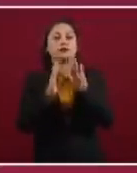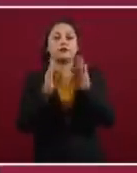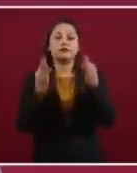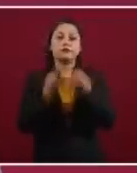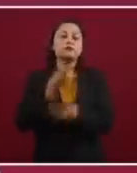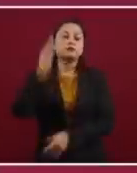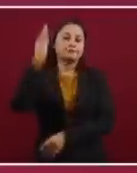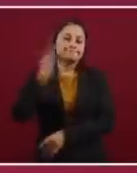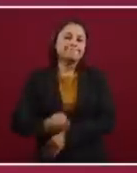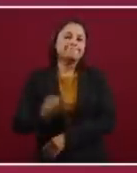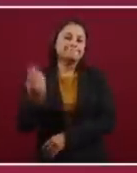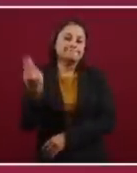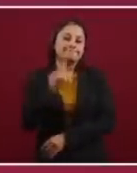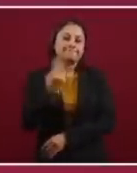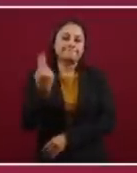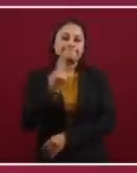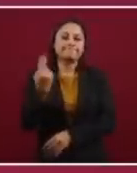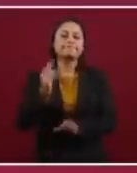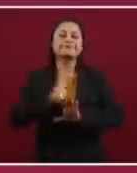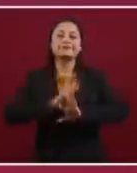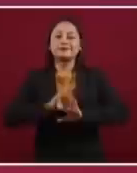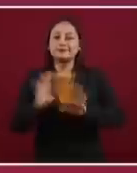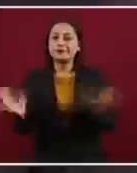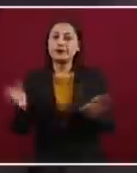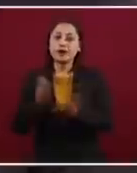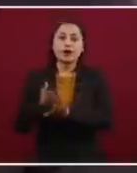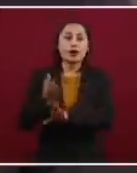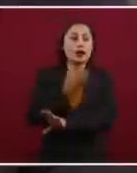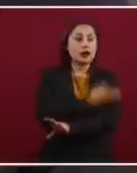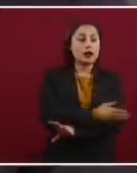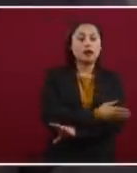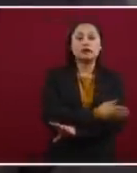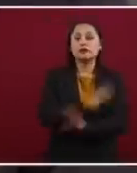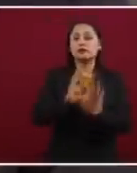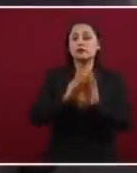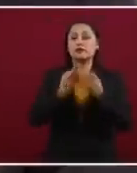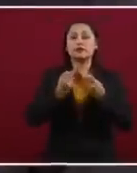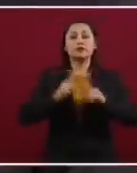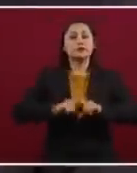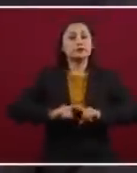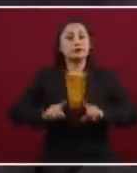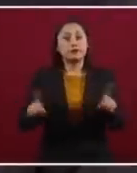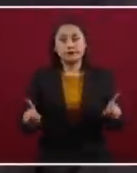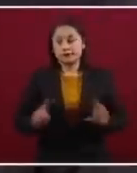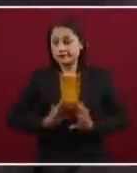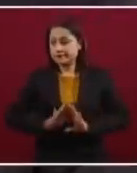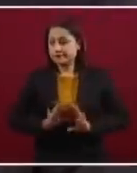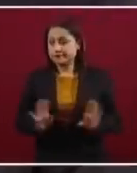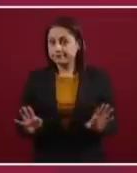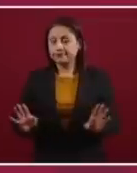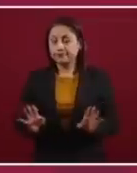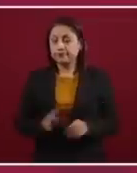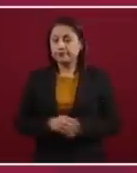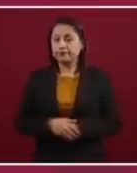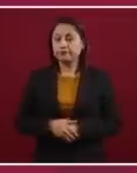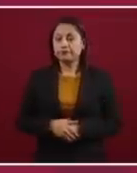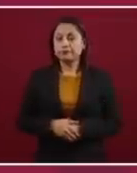ya no es la misma realidad de antes no puede haber